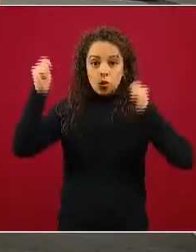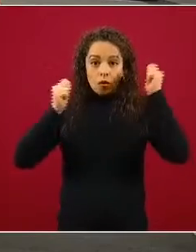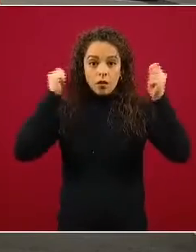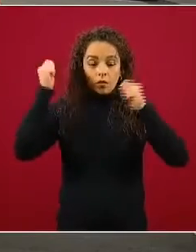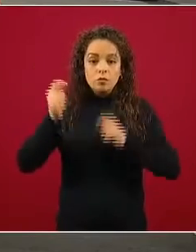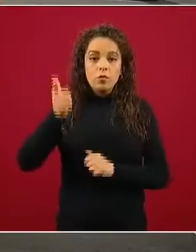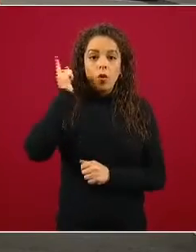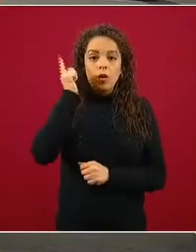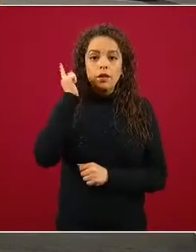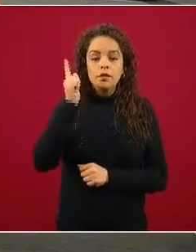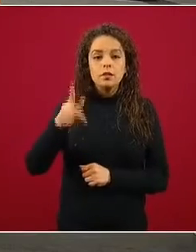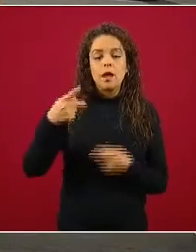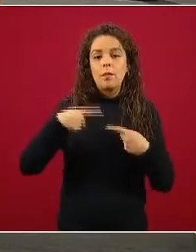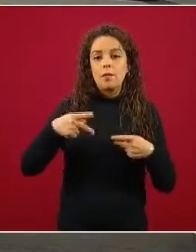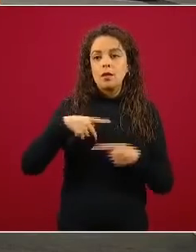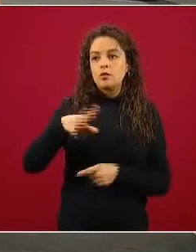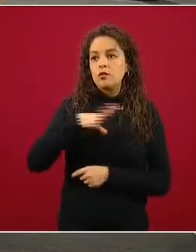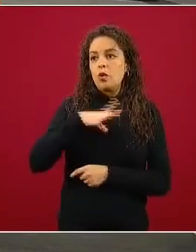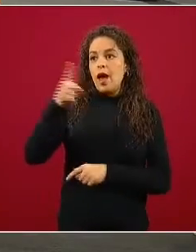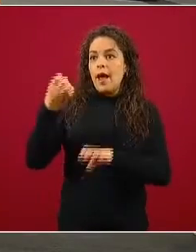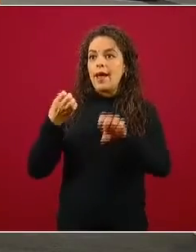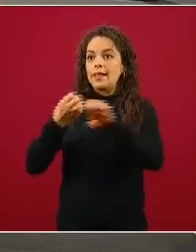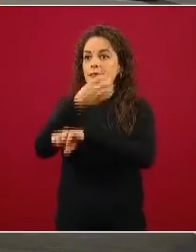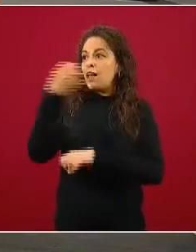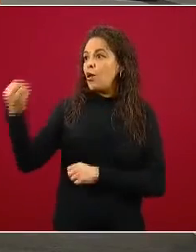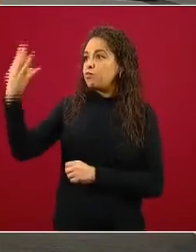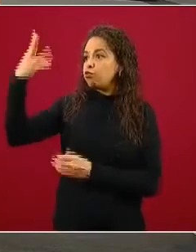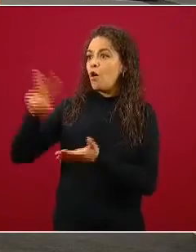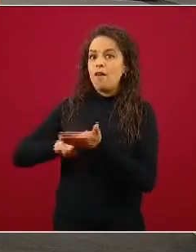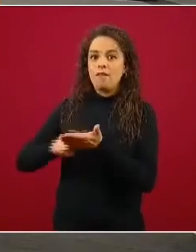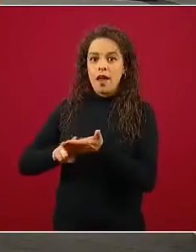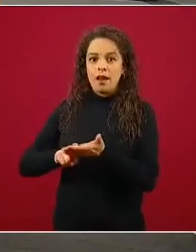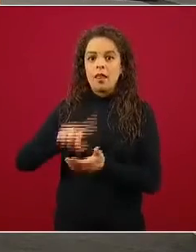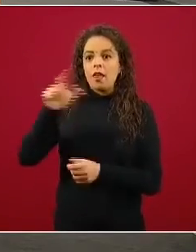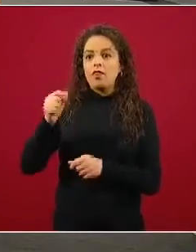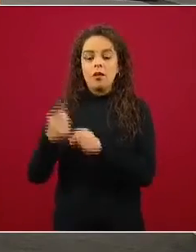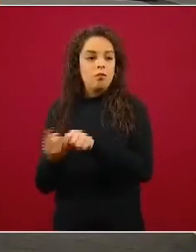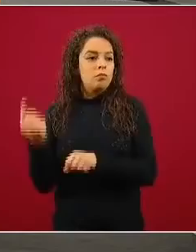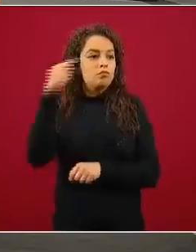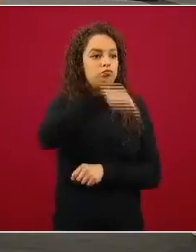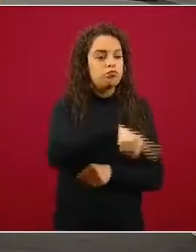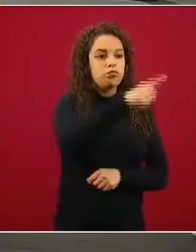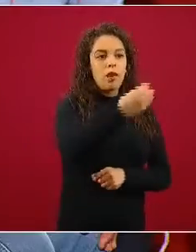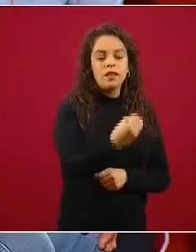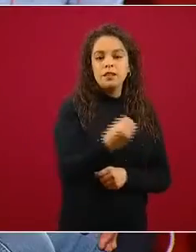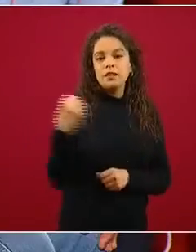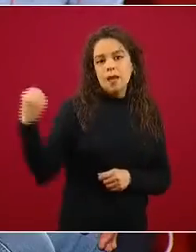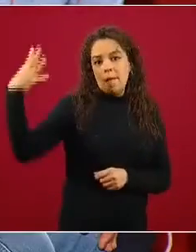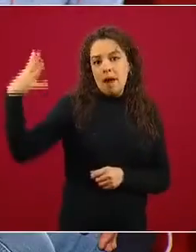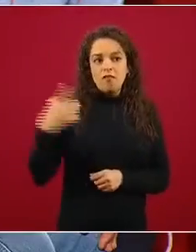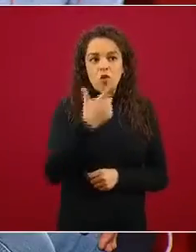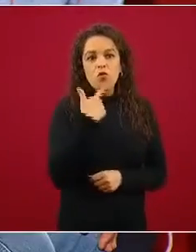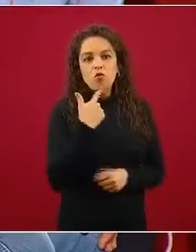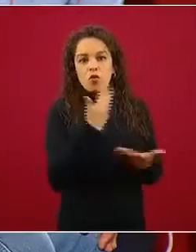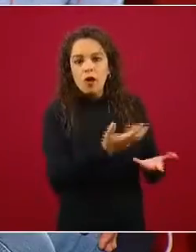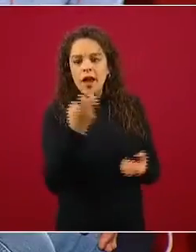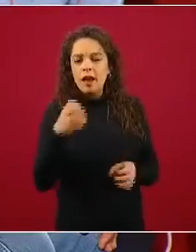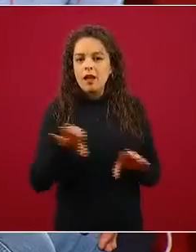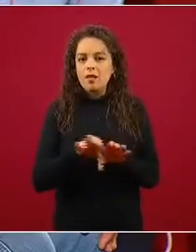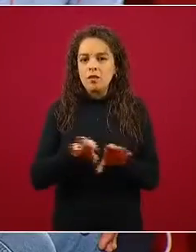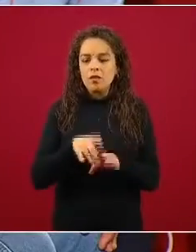está en un estado con un semáforo verde a otro que está en semáforo rojo, no sé cómo lo están